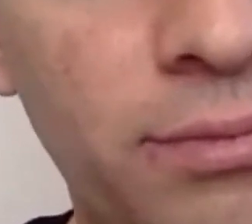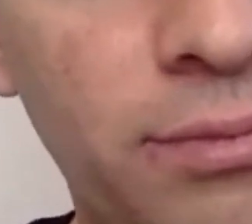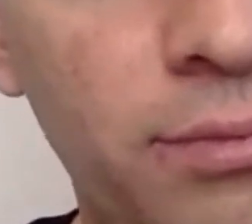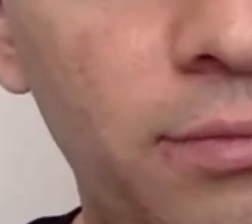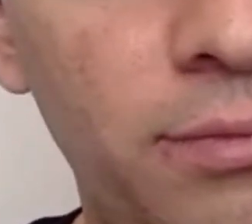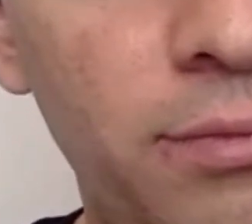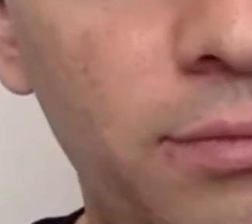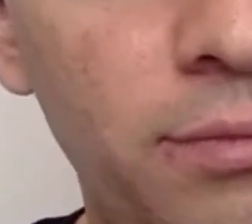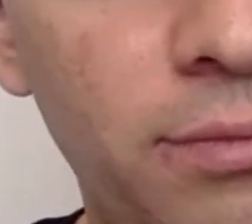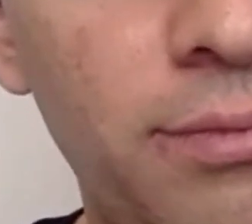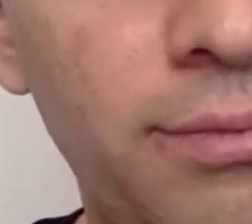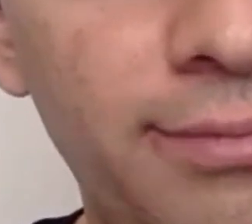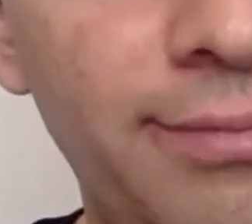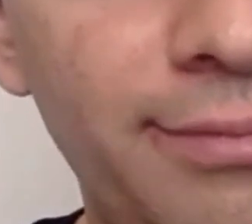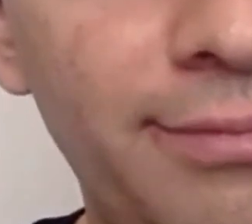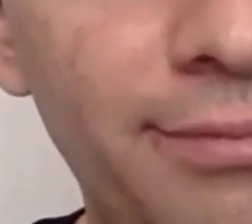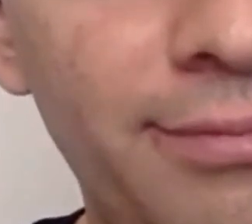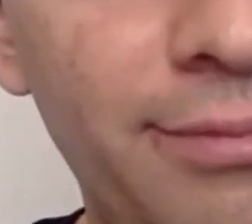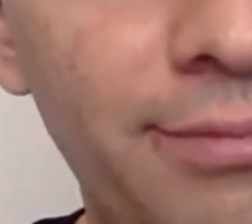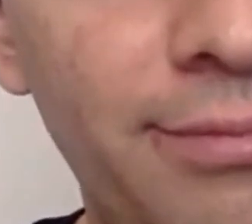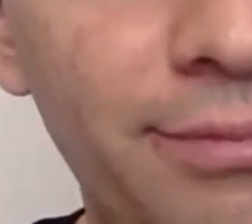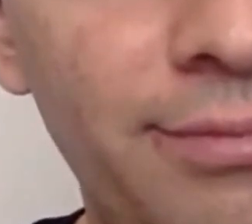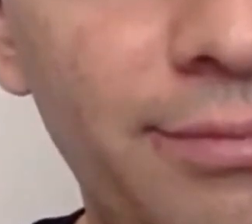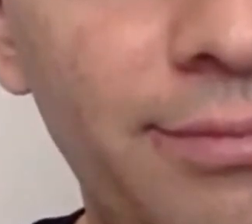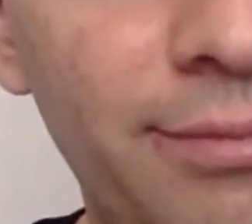tenemos la manera